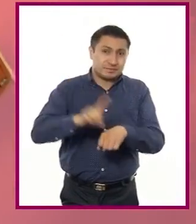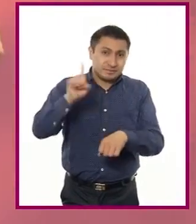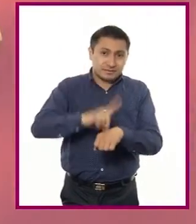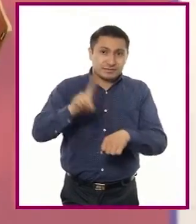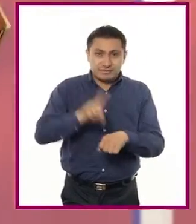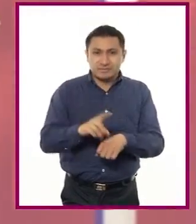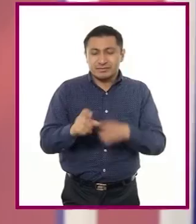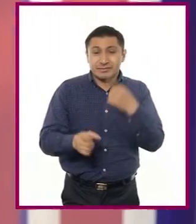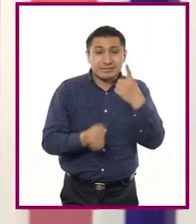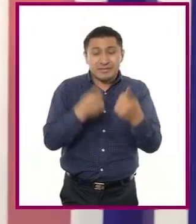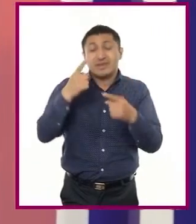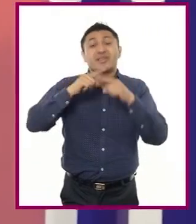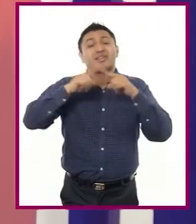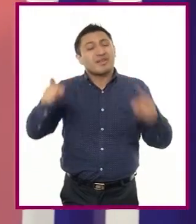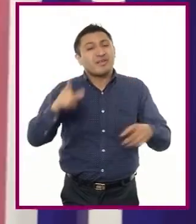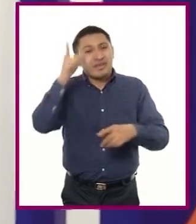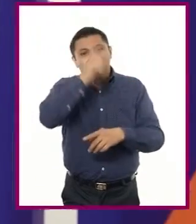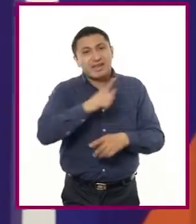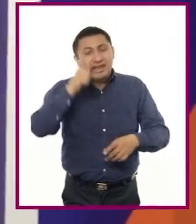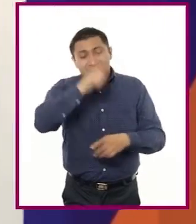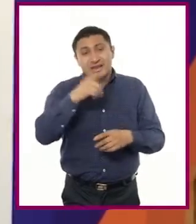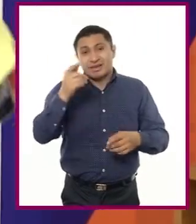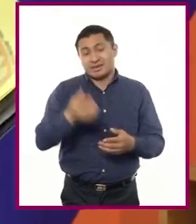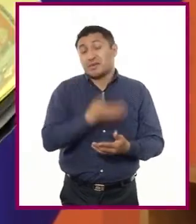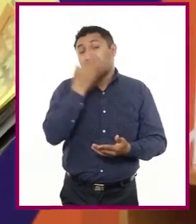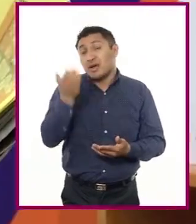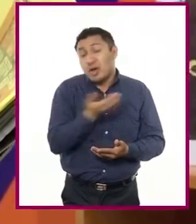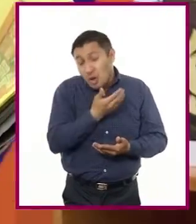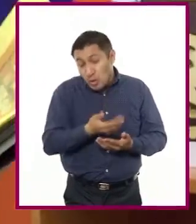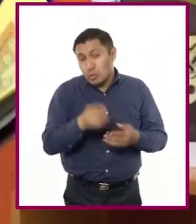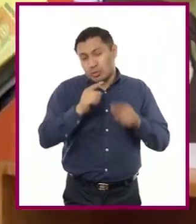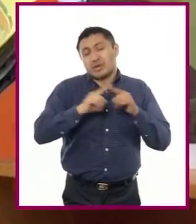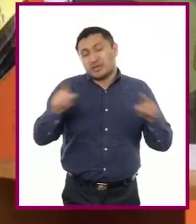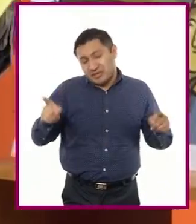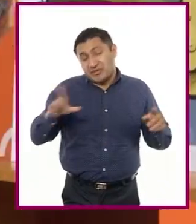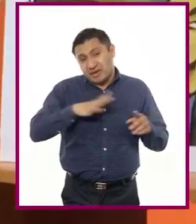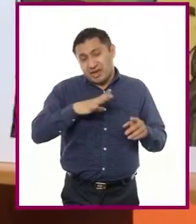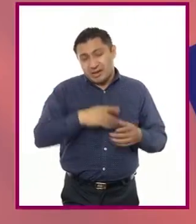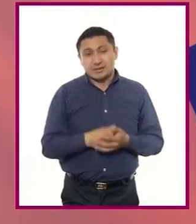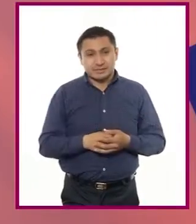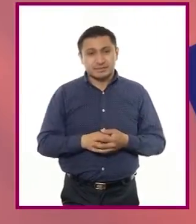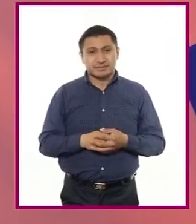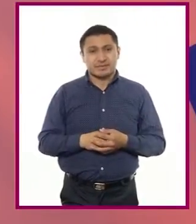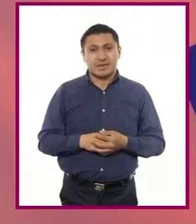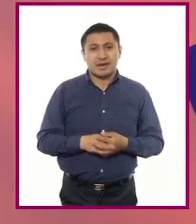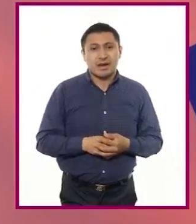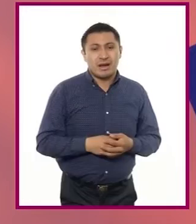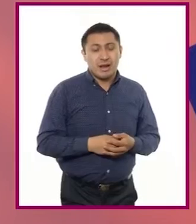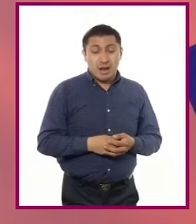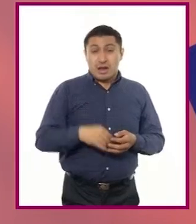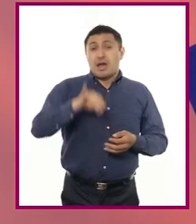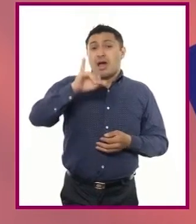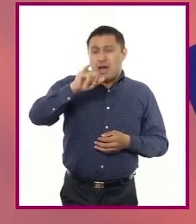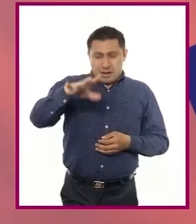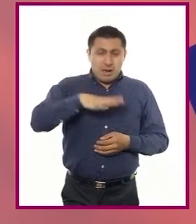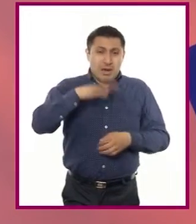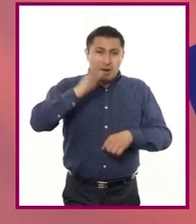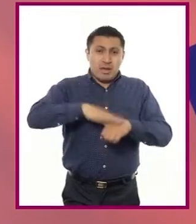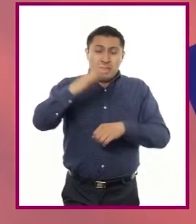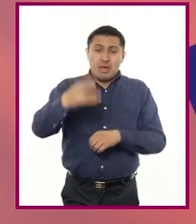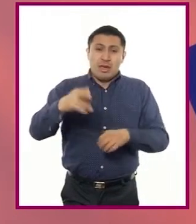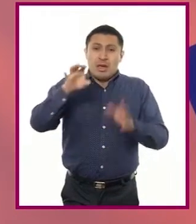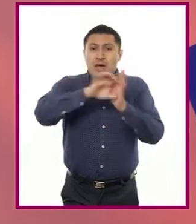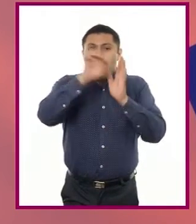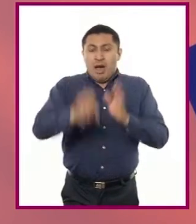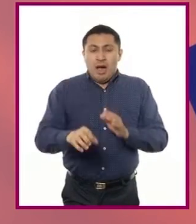¿Hay algunos otros indicios del lenguaje coloquial, además de los mencionados? Sí, suelen